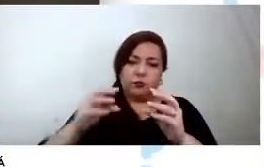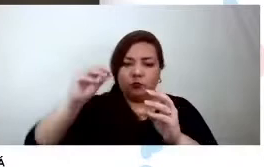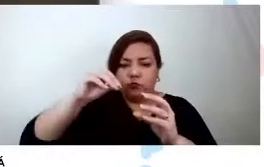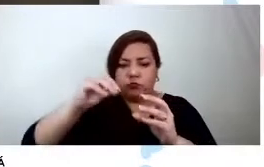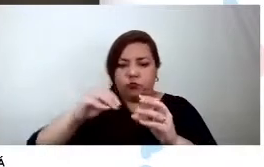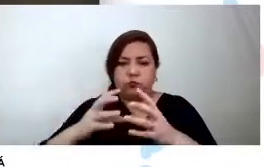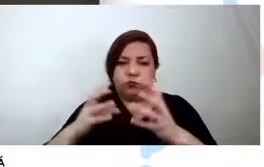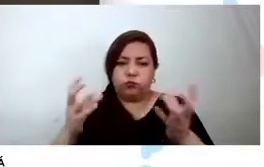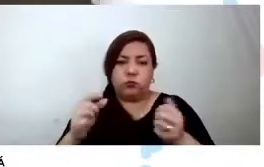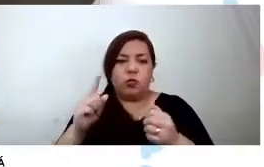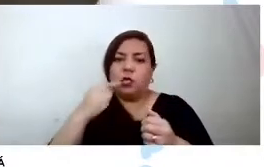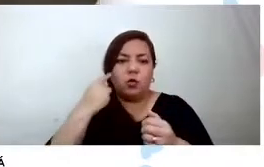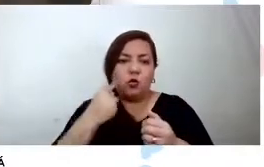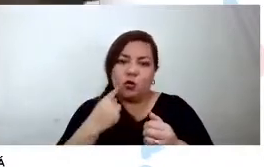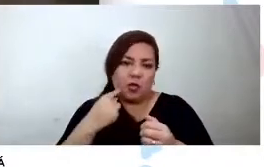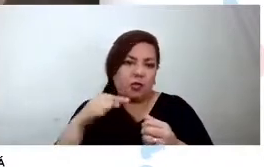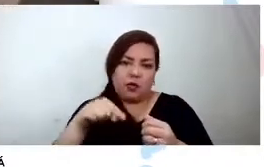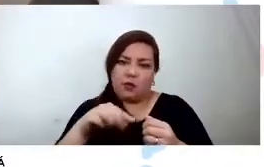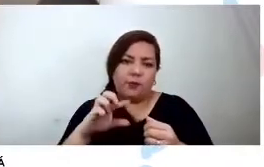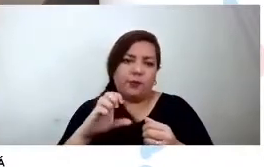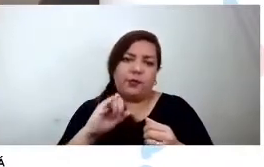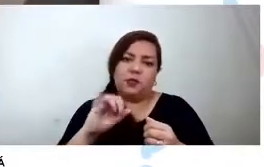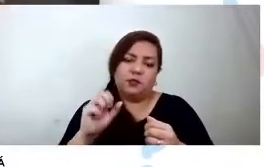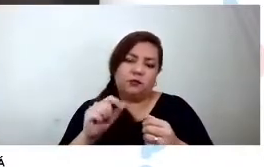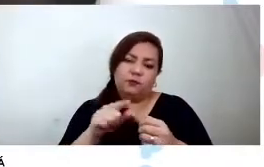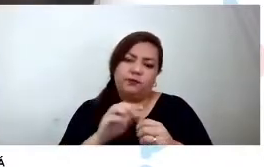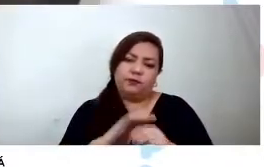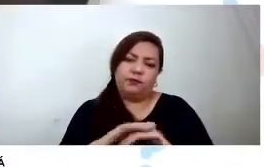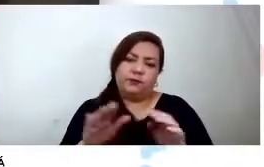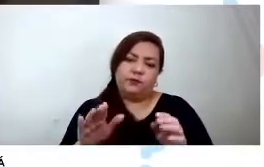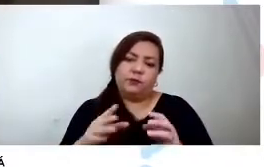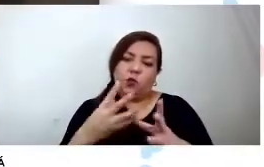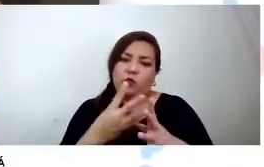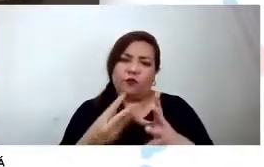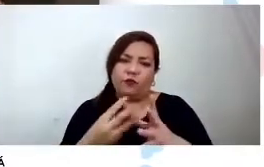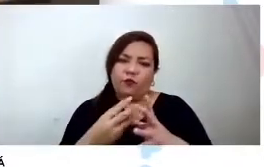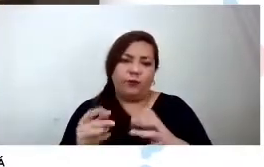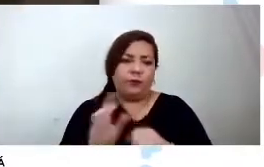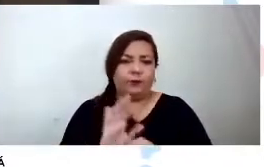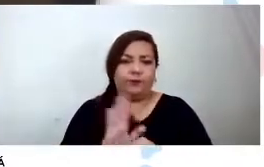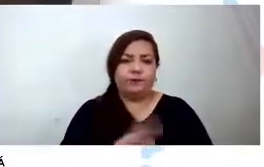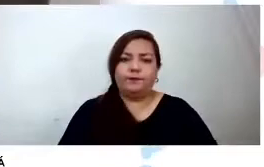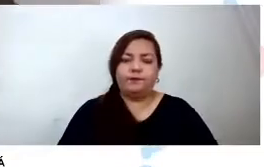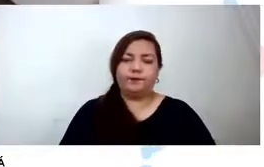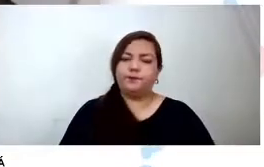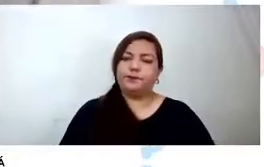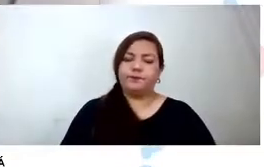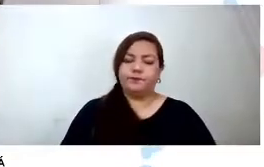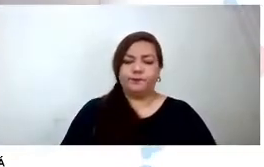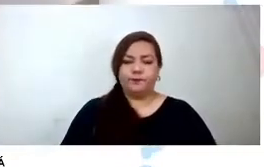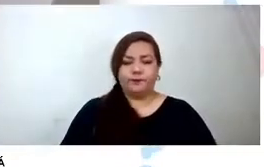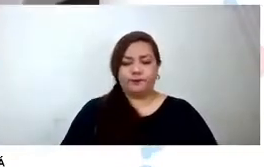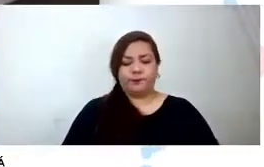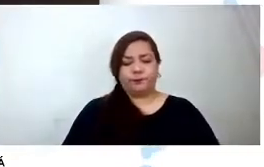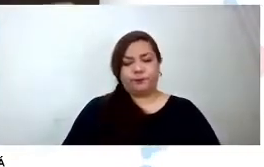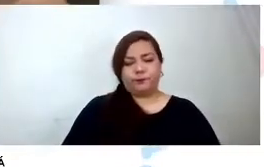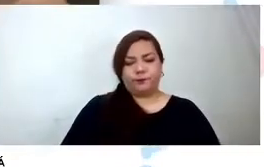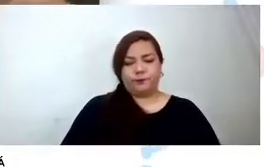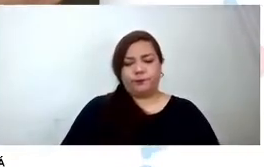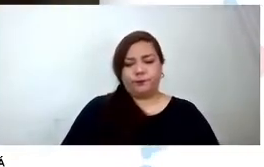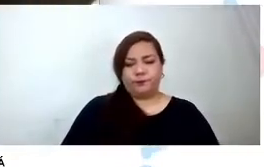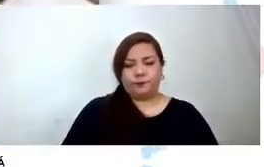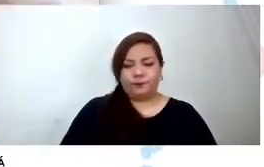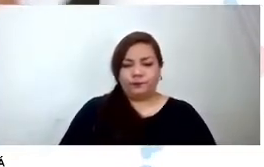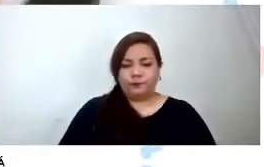tenemos el adhesivo en la pieza, y tampoco va a ser absorbido por los poros. Eso es un adhesivo